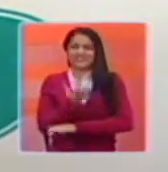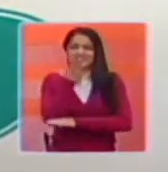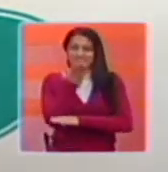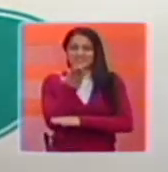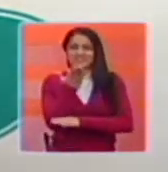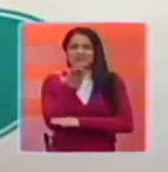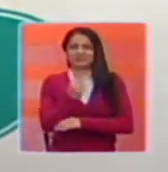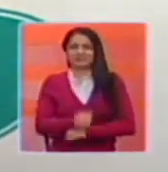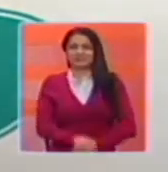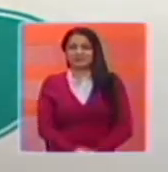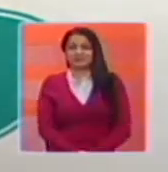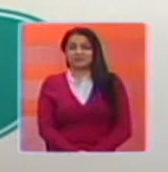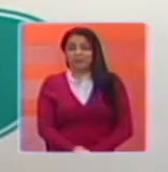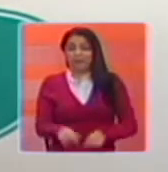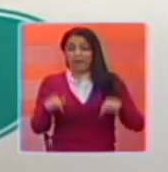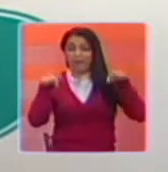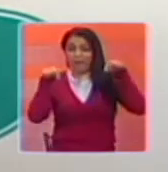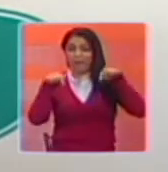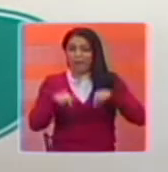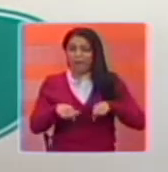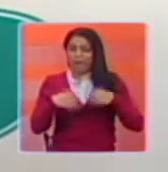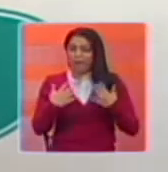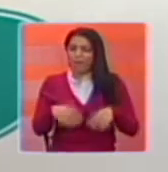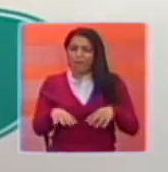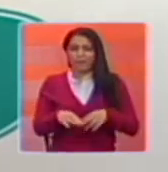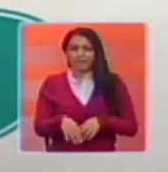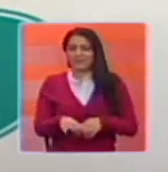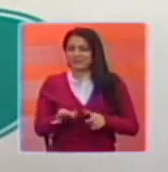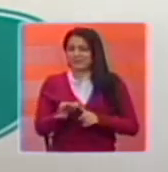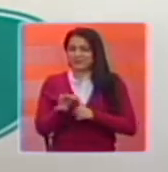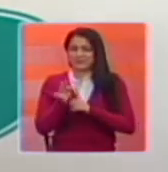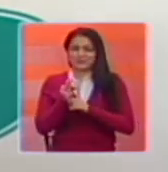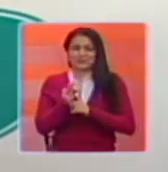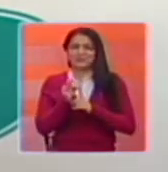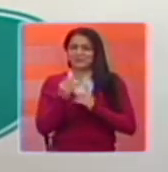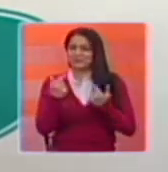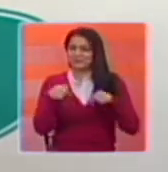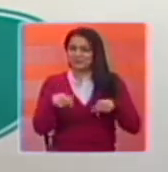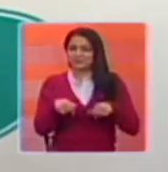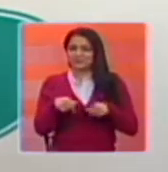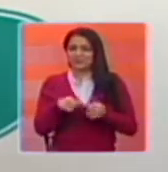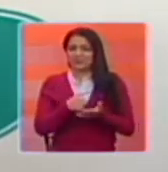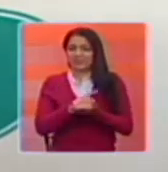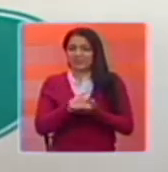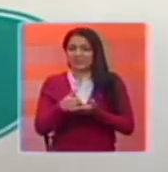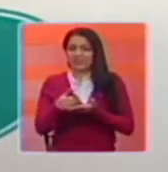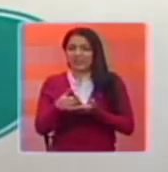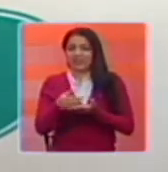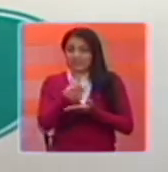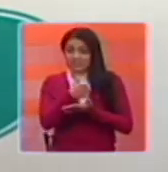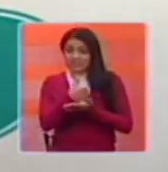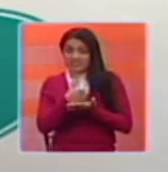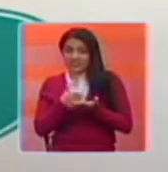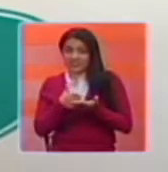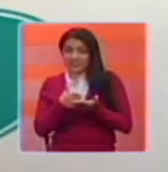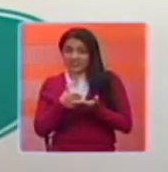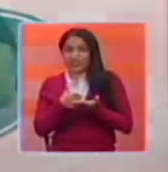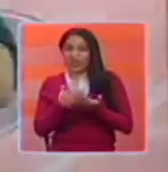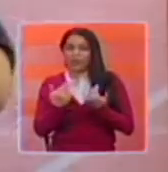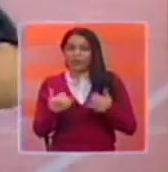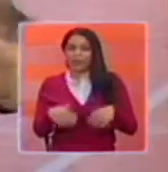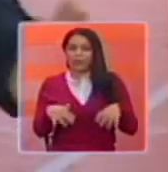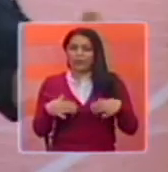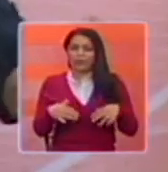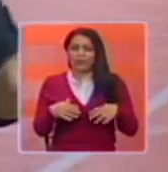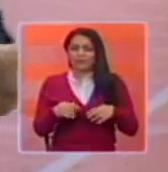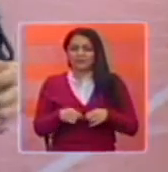Buenos días. Hoy, dulce día. Mediados de semana y a mediados de la tarde, esto de aquí